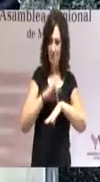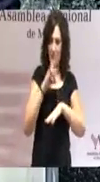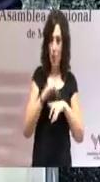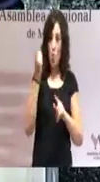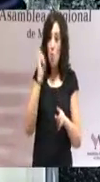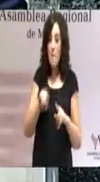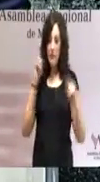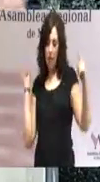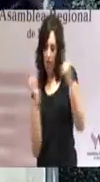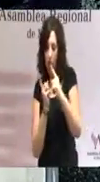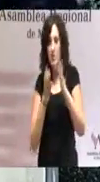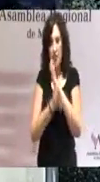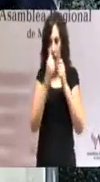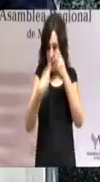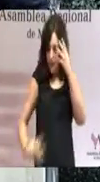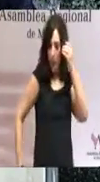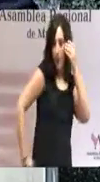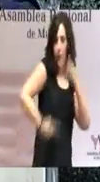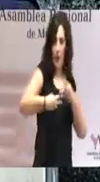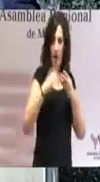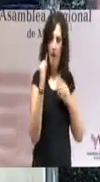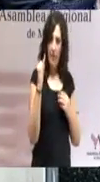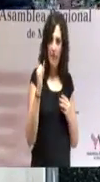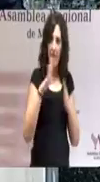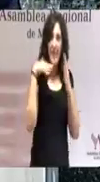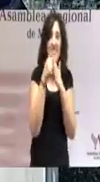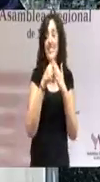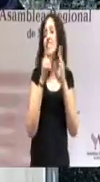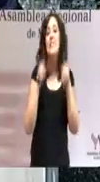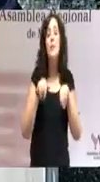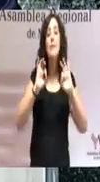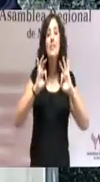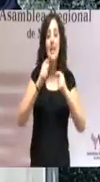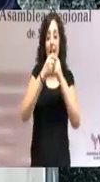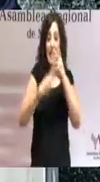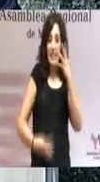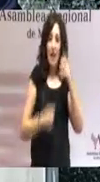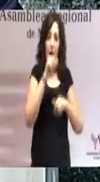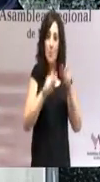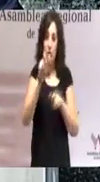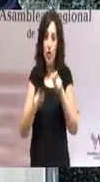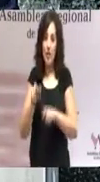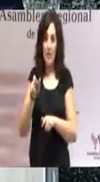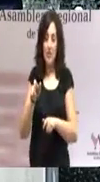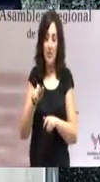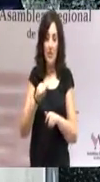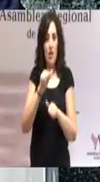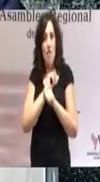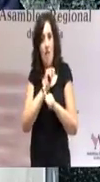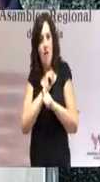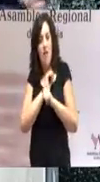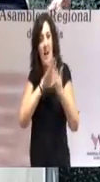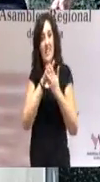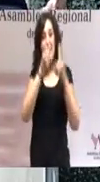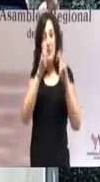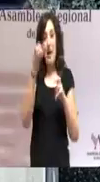mes, que ha desbloqueado hasta desaparecer la lista de personas que esperan la ayuda de